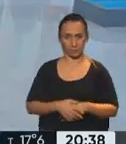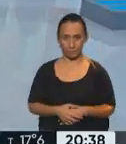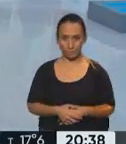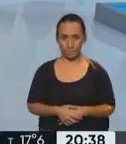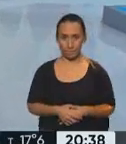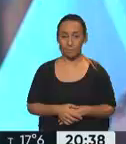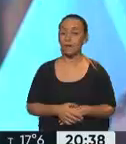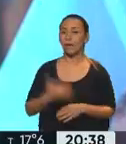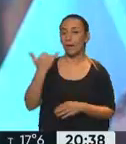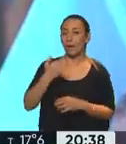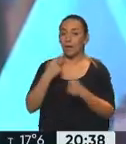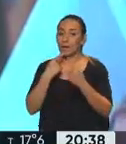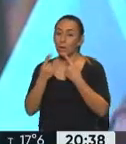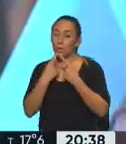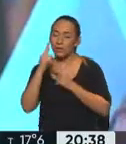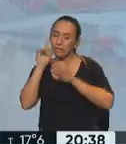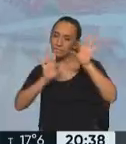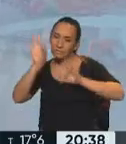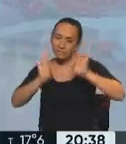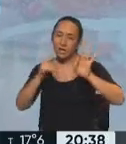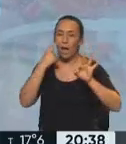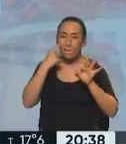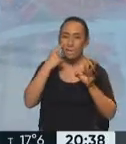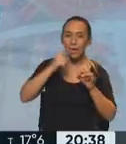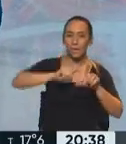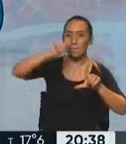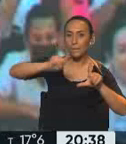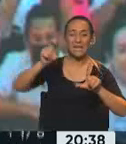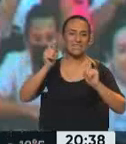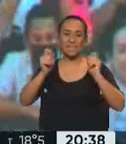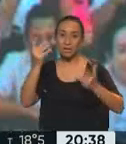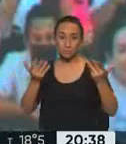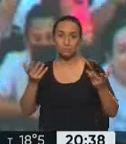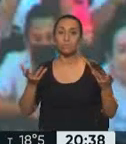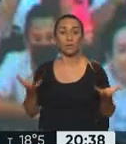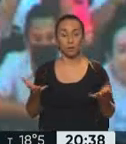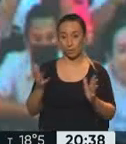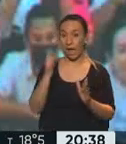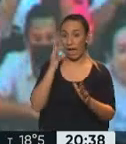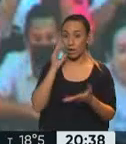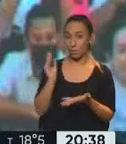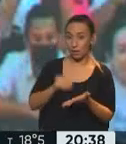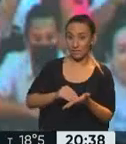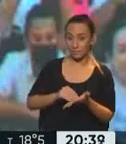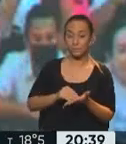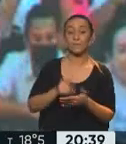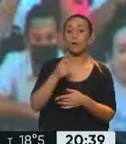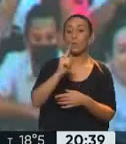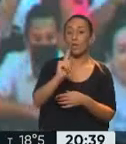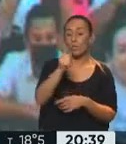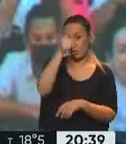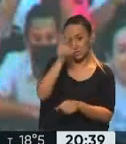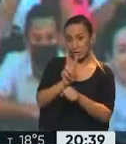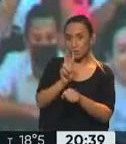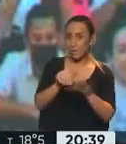hay encuestas, en mediciones de intencionalidad. ¿Y entonces? Sí, Horacio, y déjame sumarte algo de esto. Mayor seguridad también,